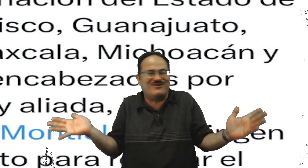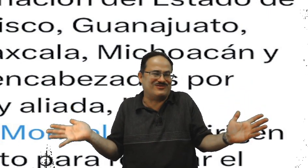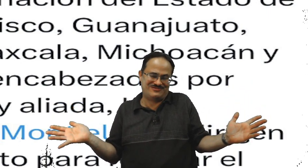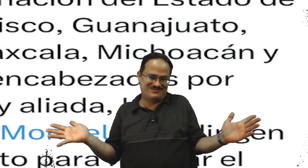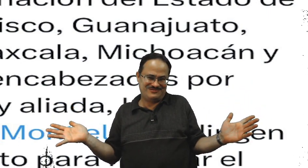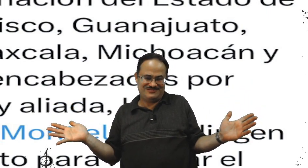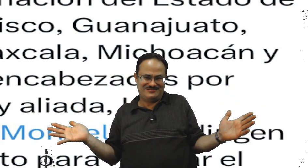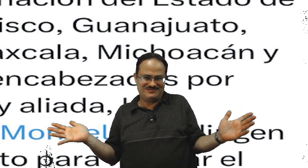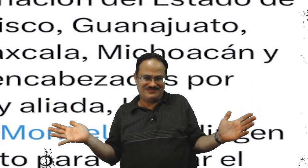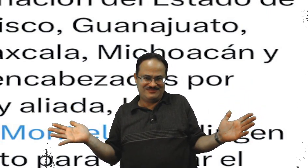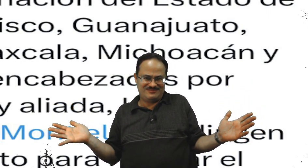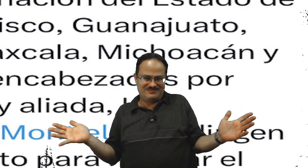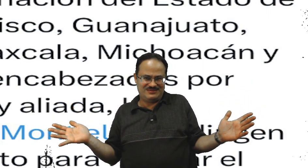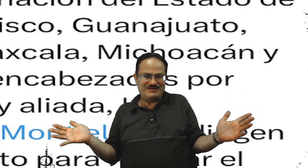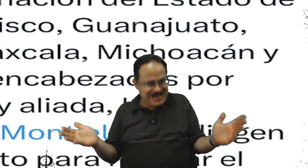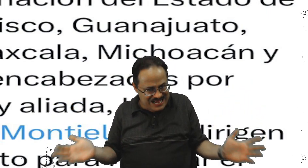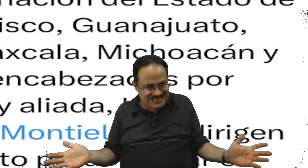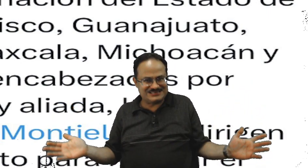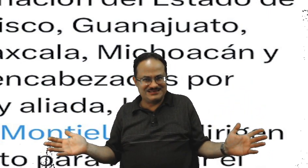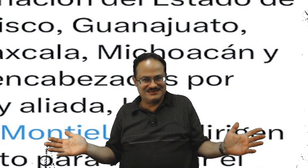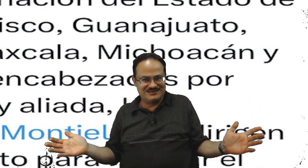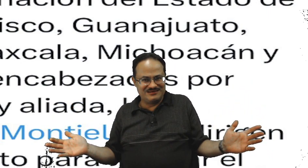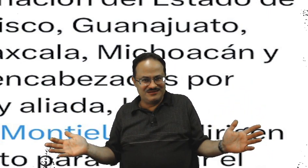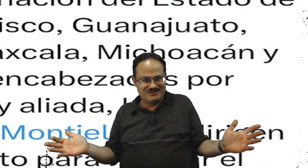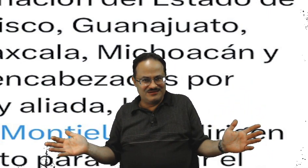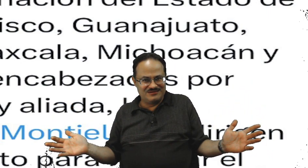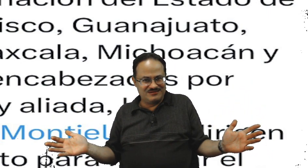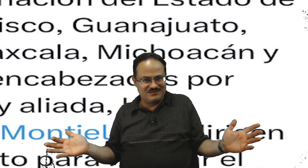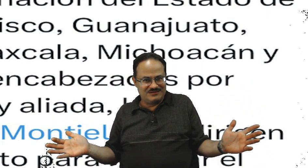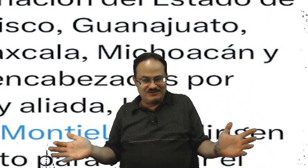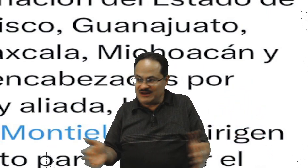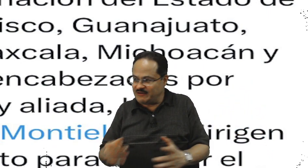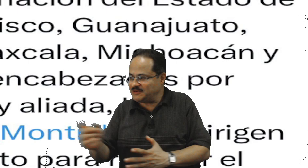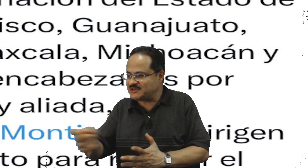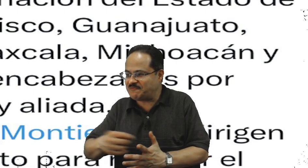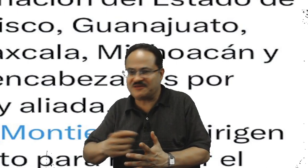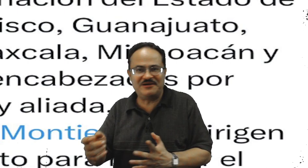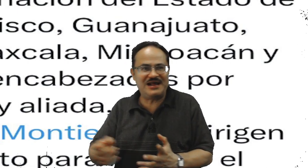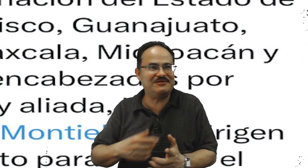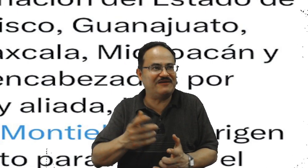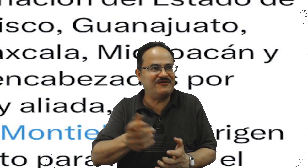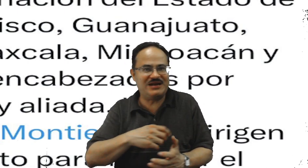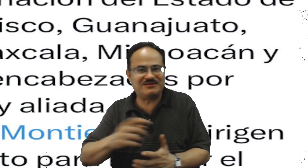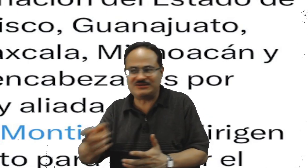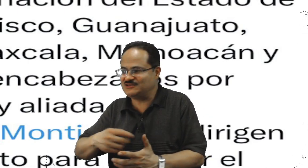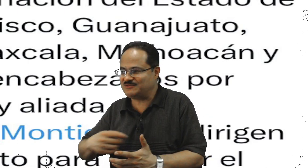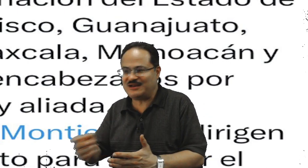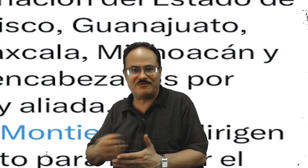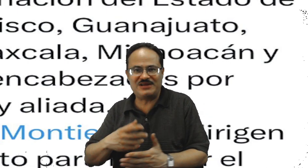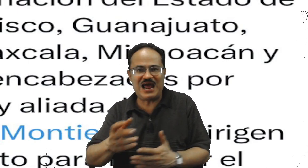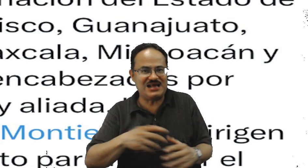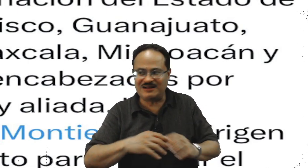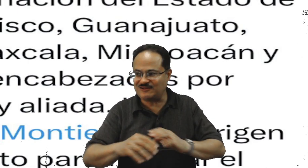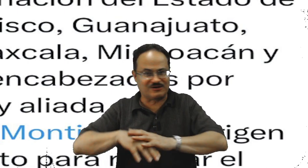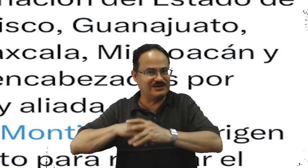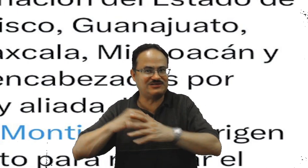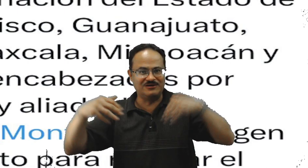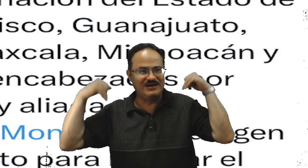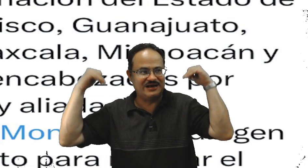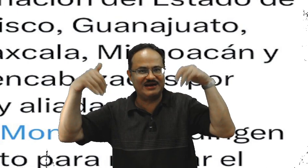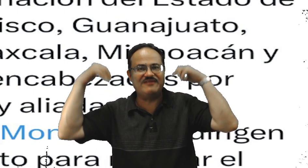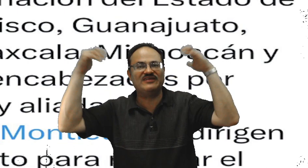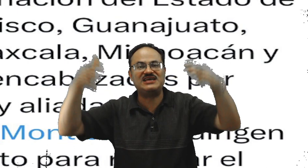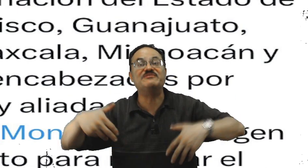de pelo de veras de una vez vamos empadronando y al fin Mira todos nos van a apoyar y al rato con